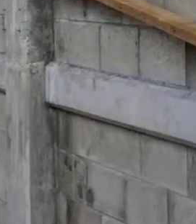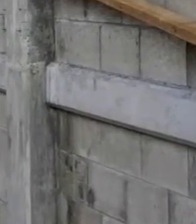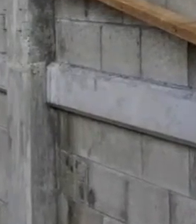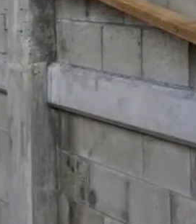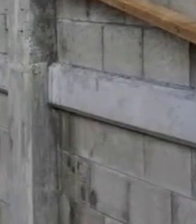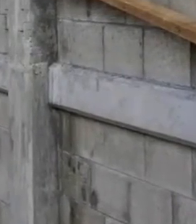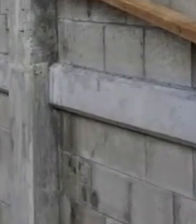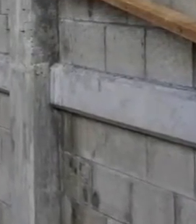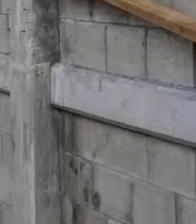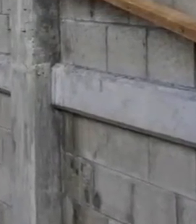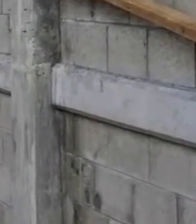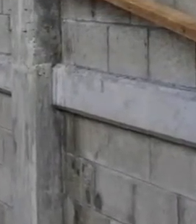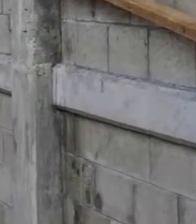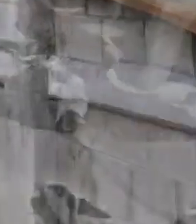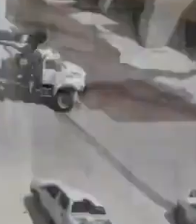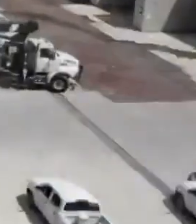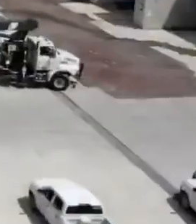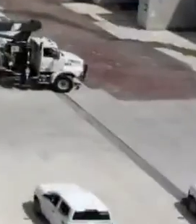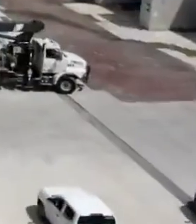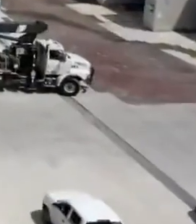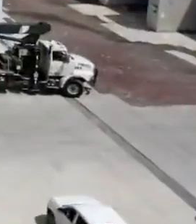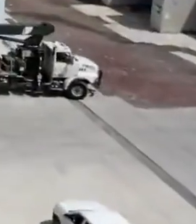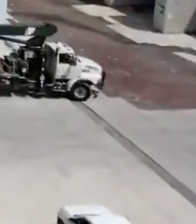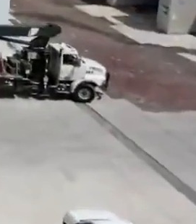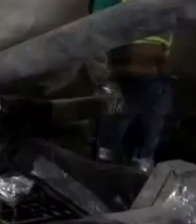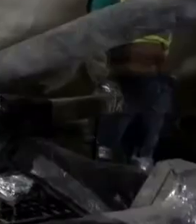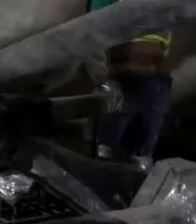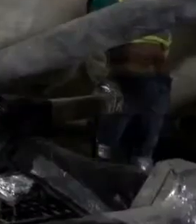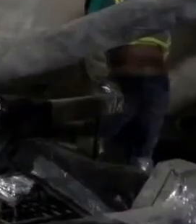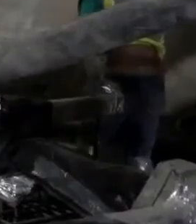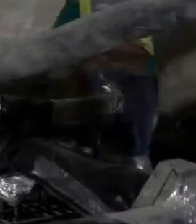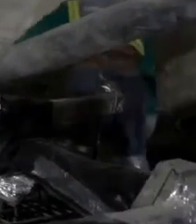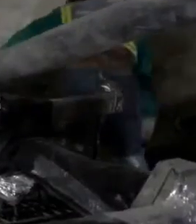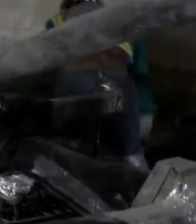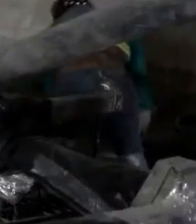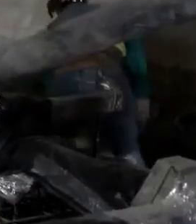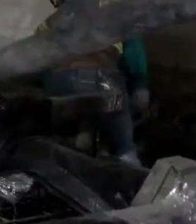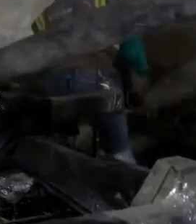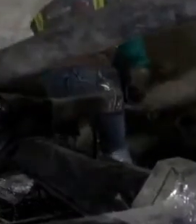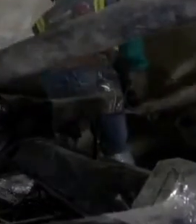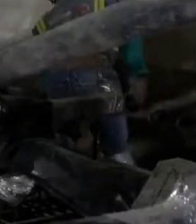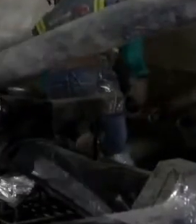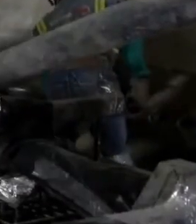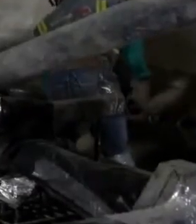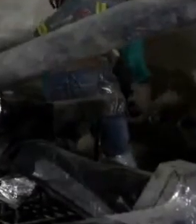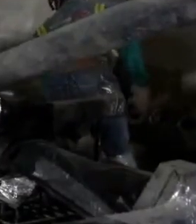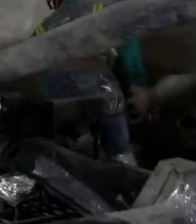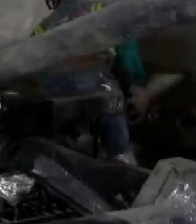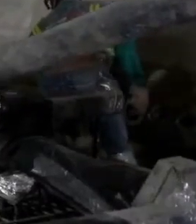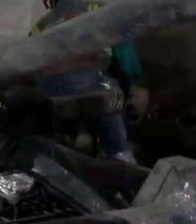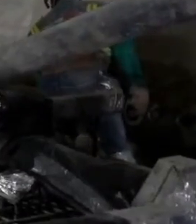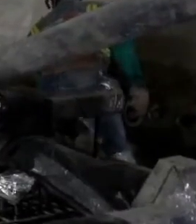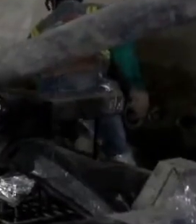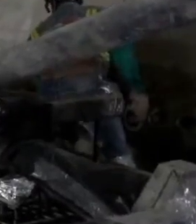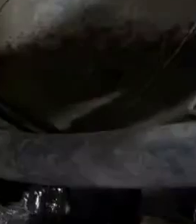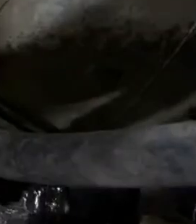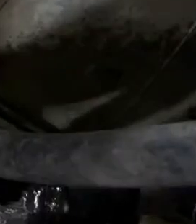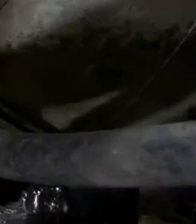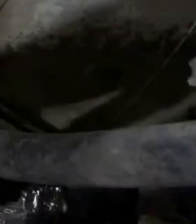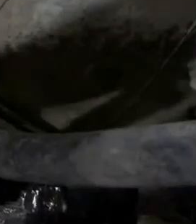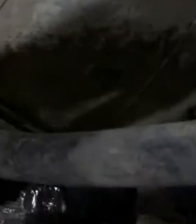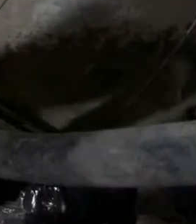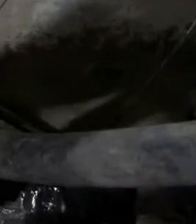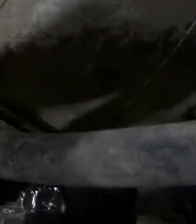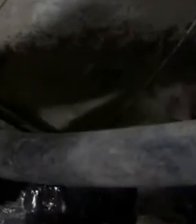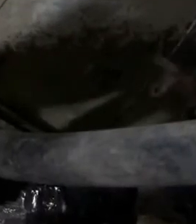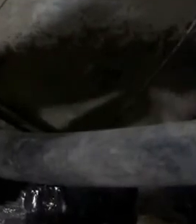y control del tren interurbano. Bitúnel. Se han instalado 8 de los 9.4 kilómetros de vía en ambos túneles